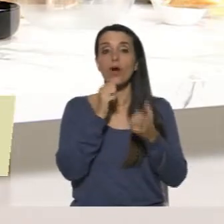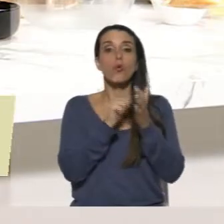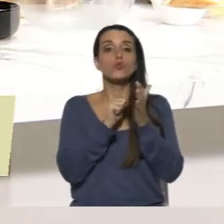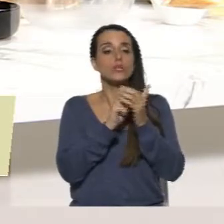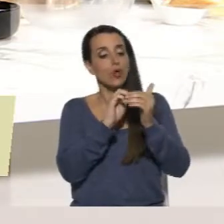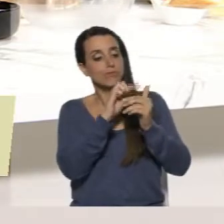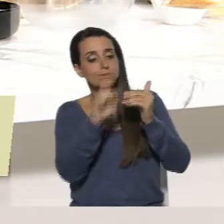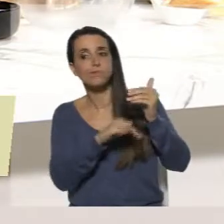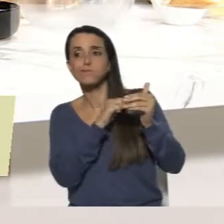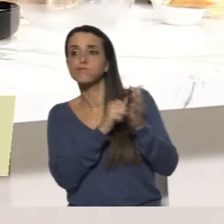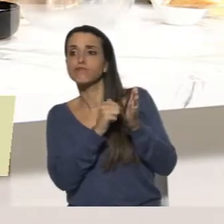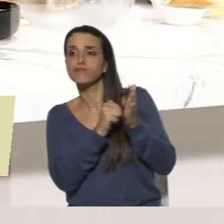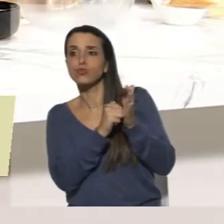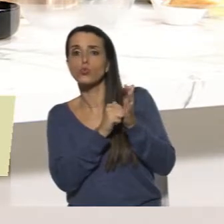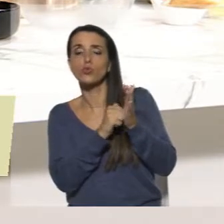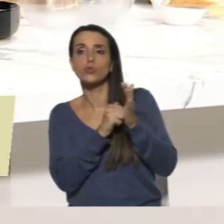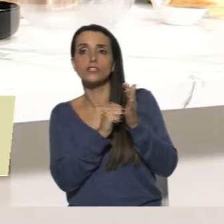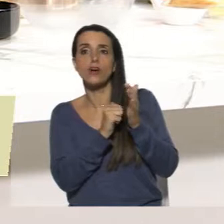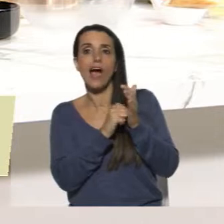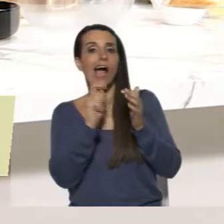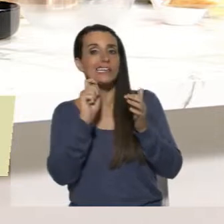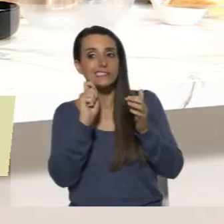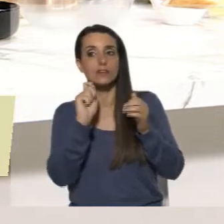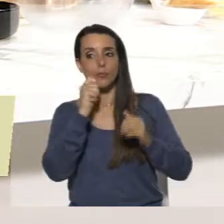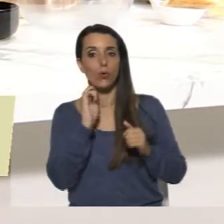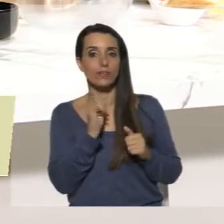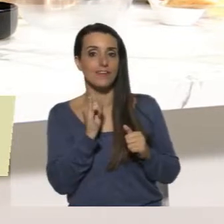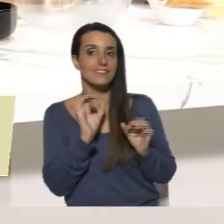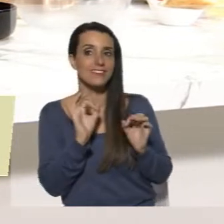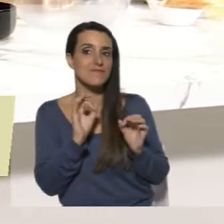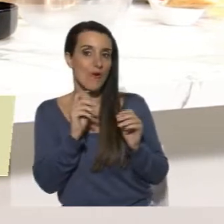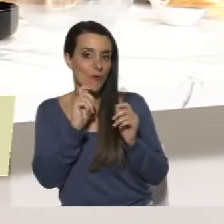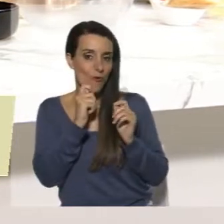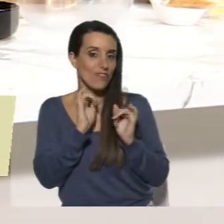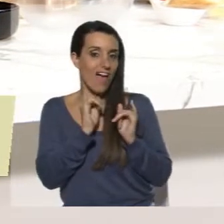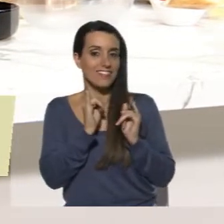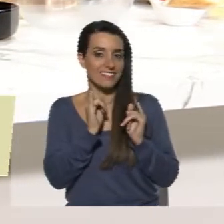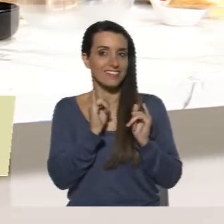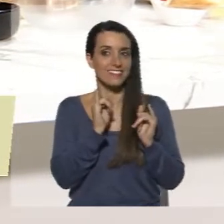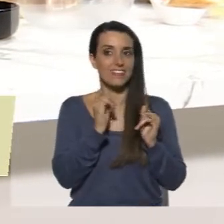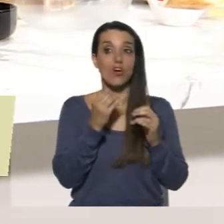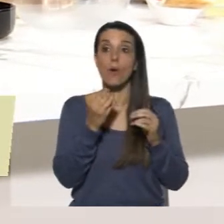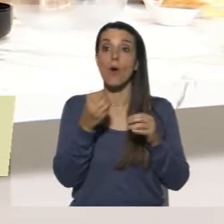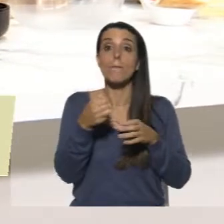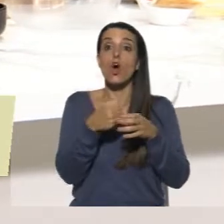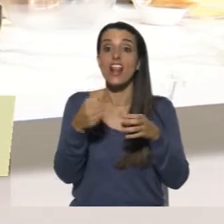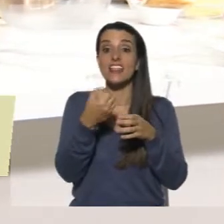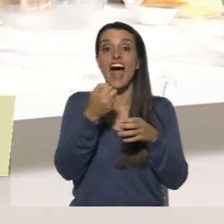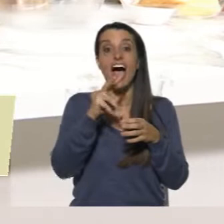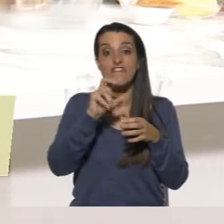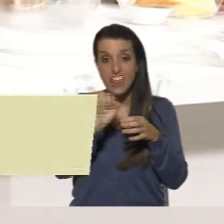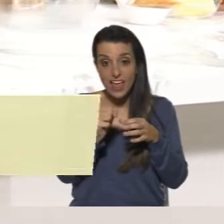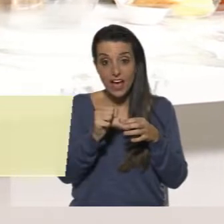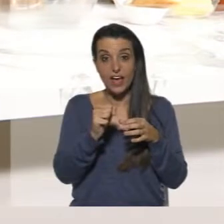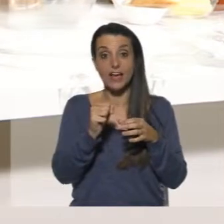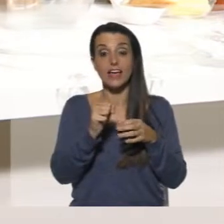por fuera, es como yo les explicaba hoy el pan rallado, vas a dar una cotrita picante que va a quedar muy rica. Lo hacía con polenta, avena y pan rallado, si no me